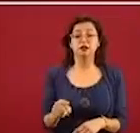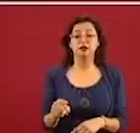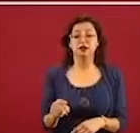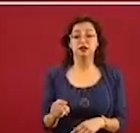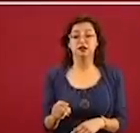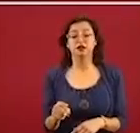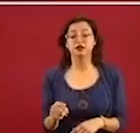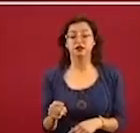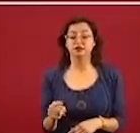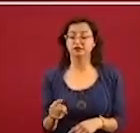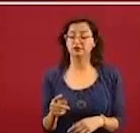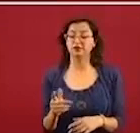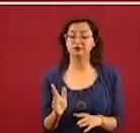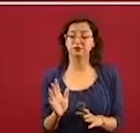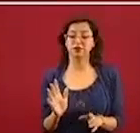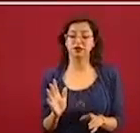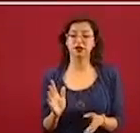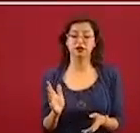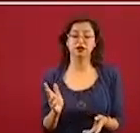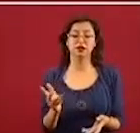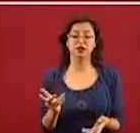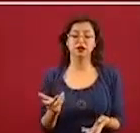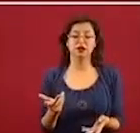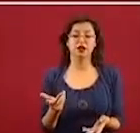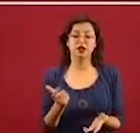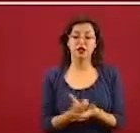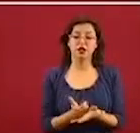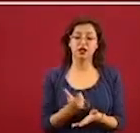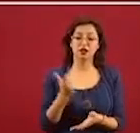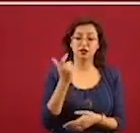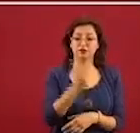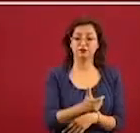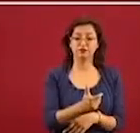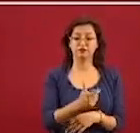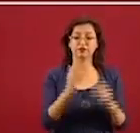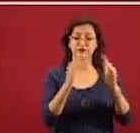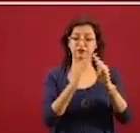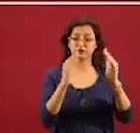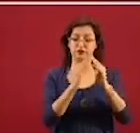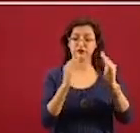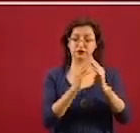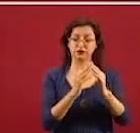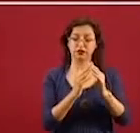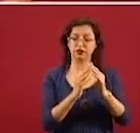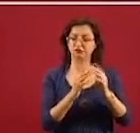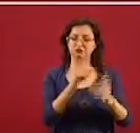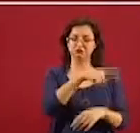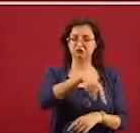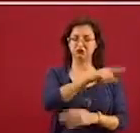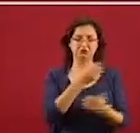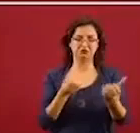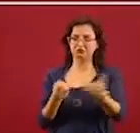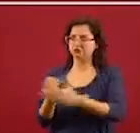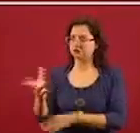la medida de lo posible pagarles en casa para que no